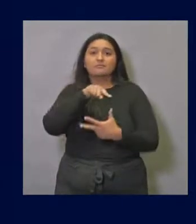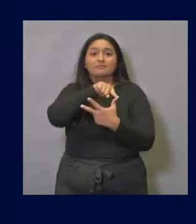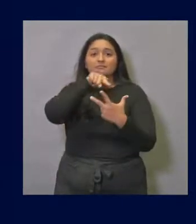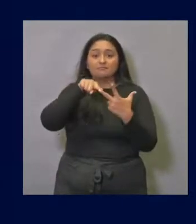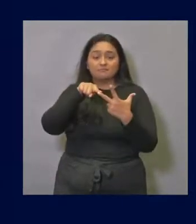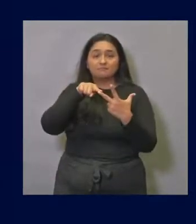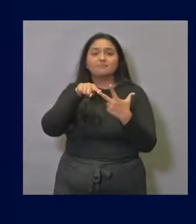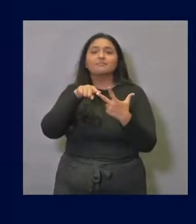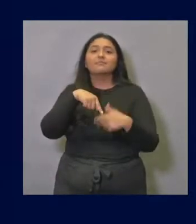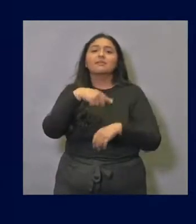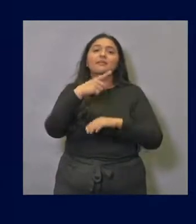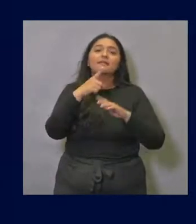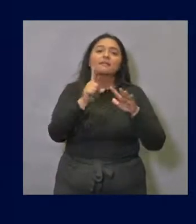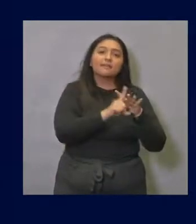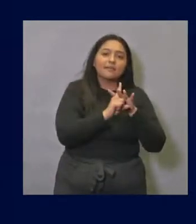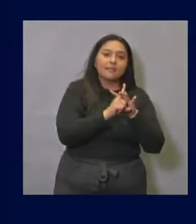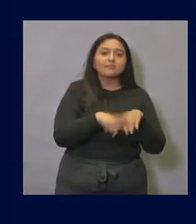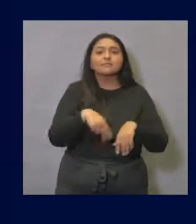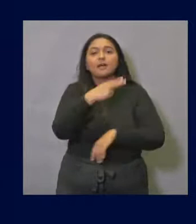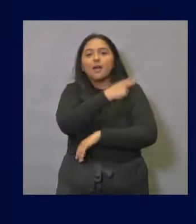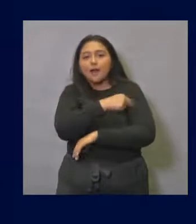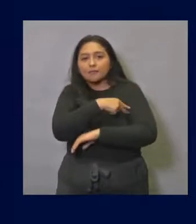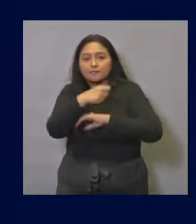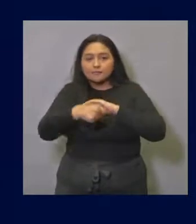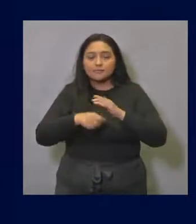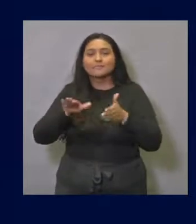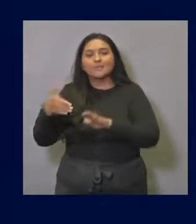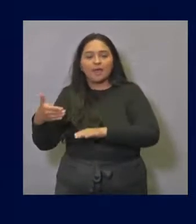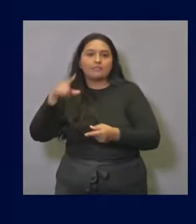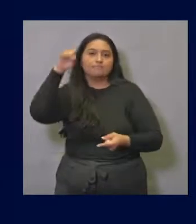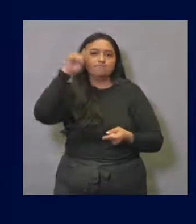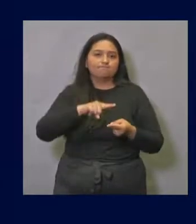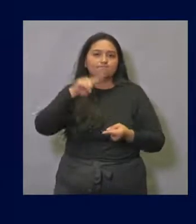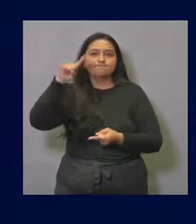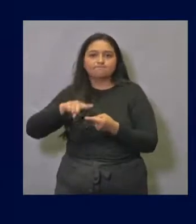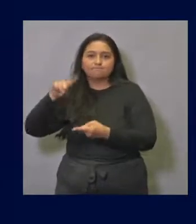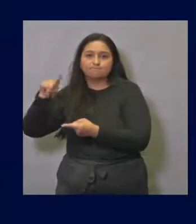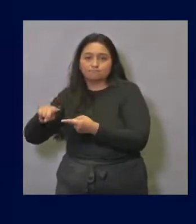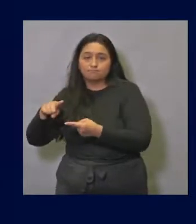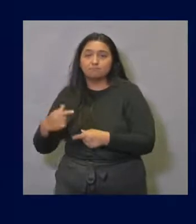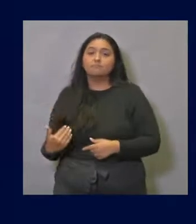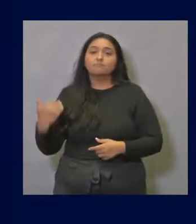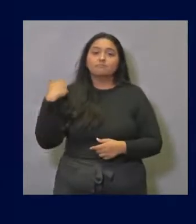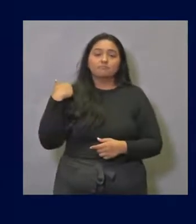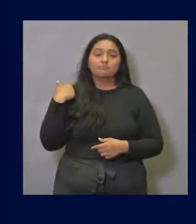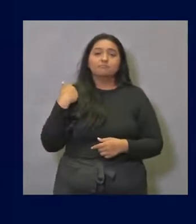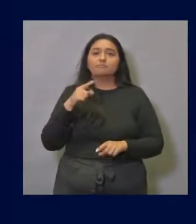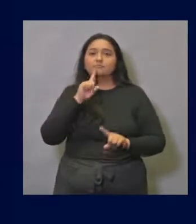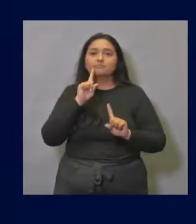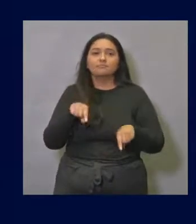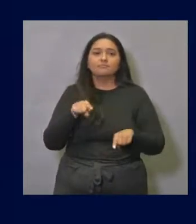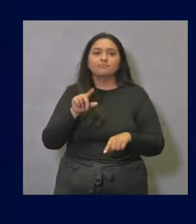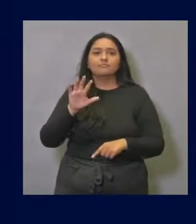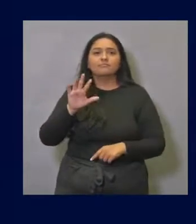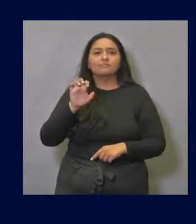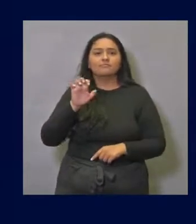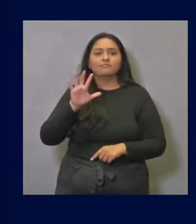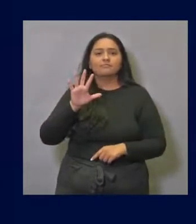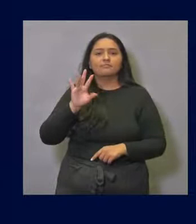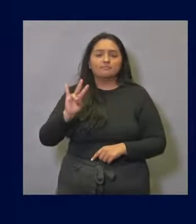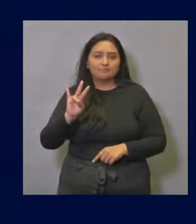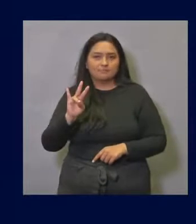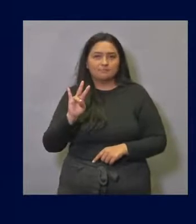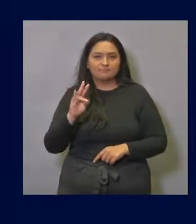durante el mes de marzo. Hace un mes, el 4 de marzo, notificamos 657 casos diarios.